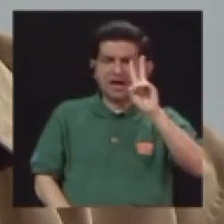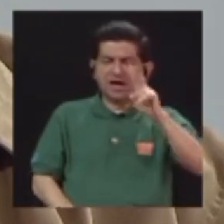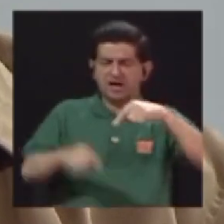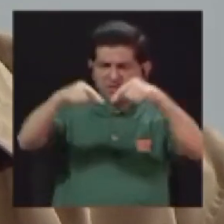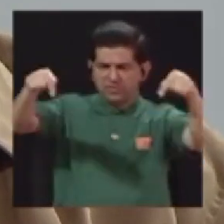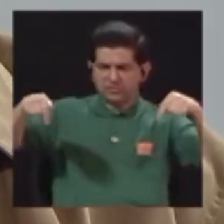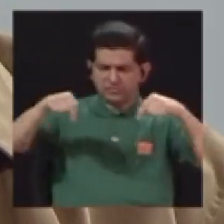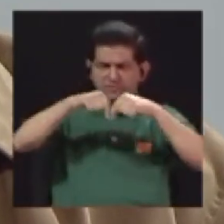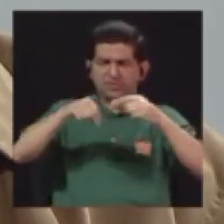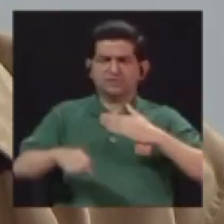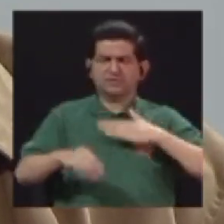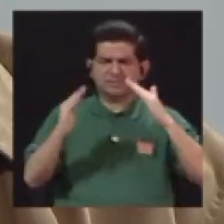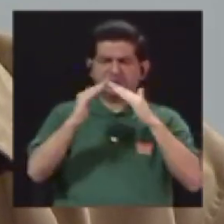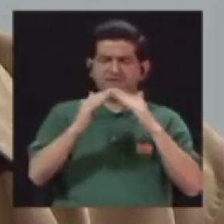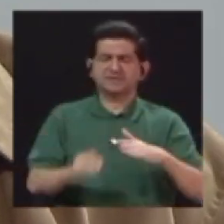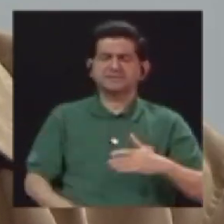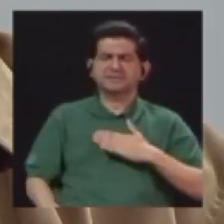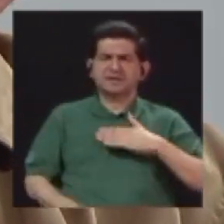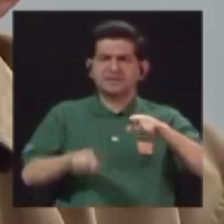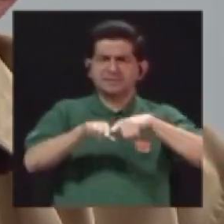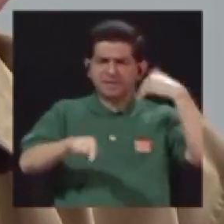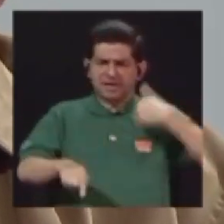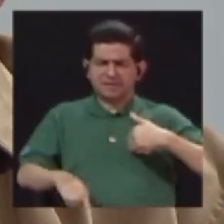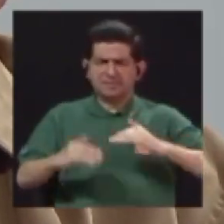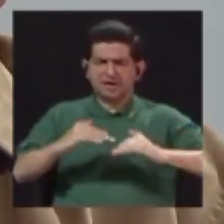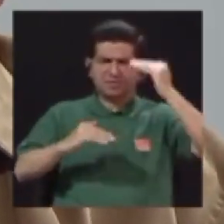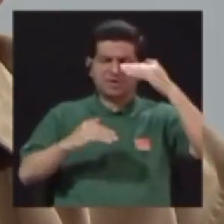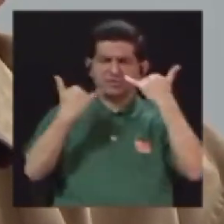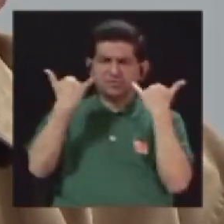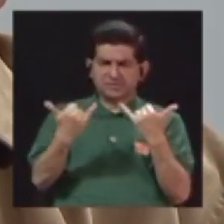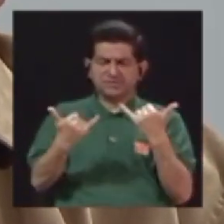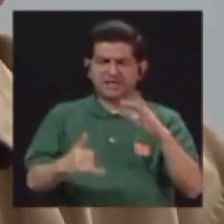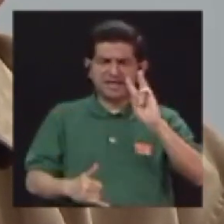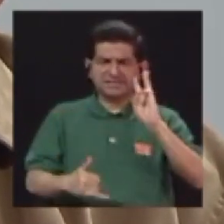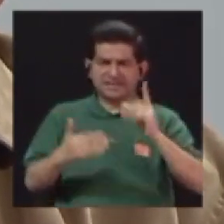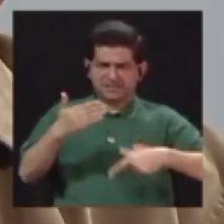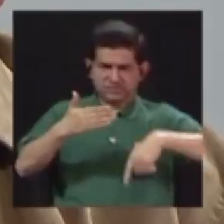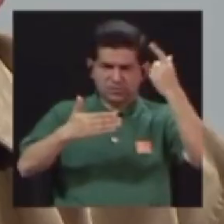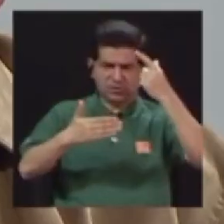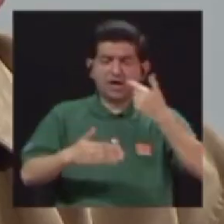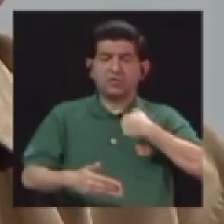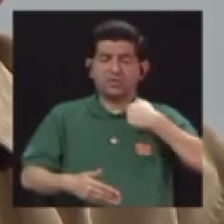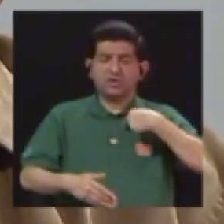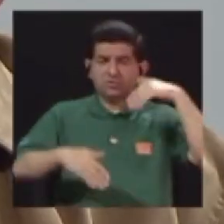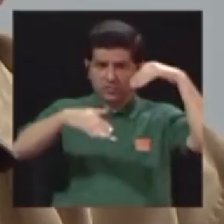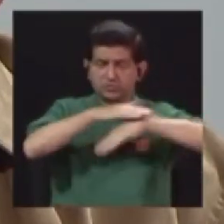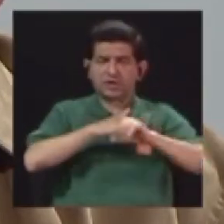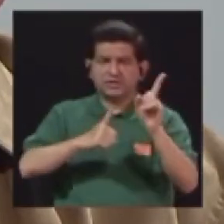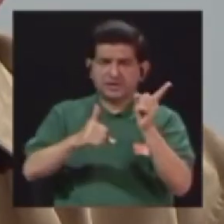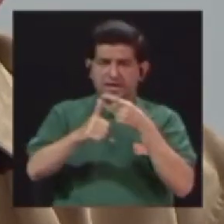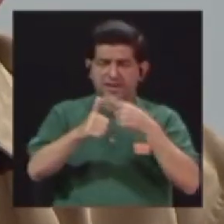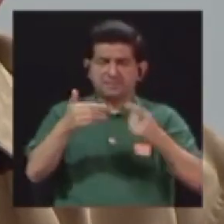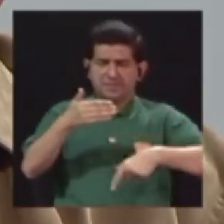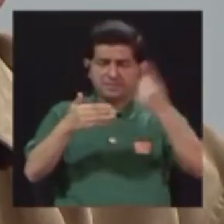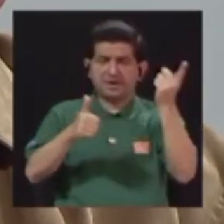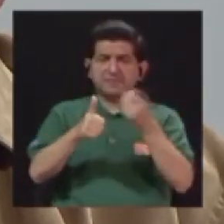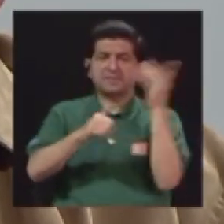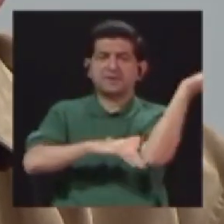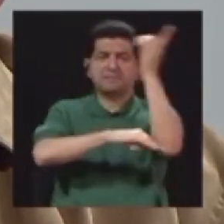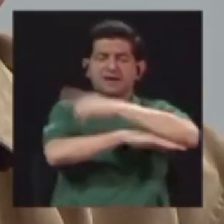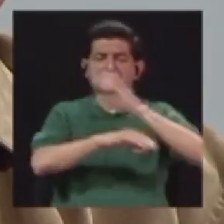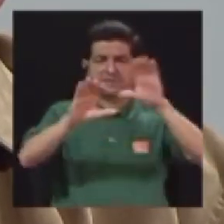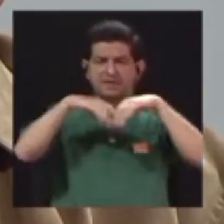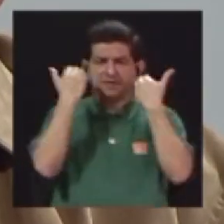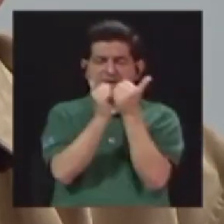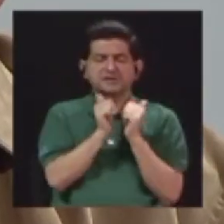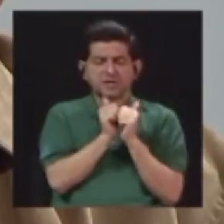hermano mayor ya estaba en 6º grado cuando yo entré a primero. Y ese día, el primer día de clases, me fui